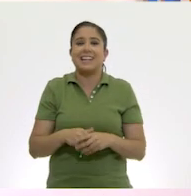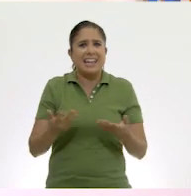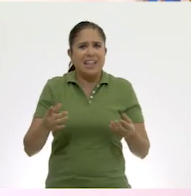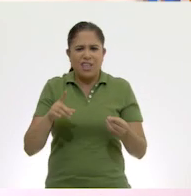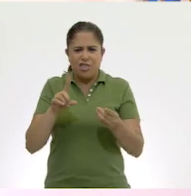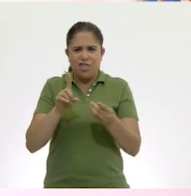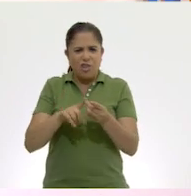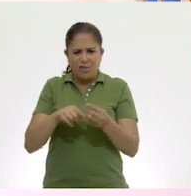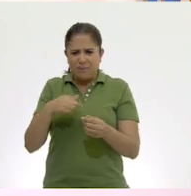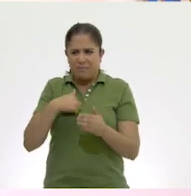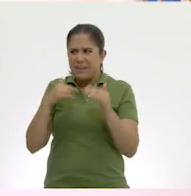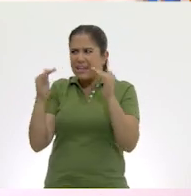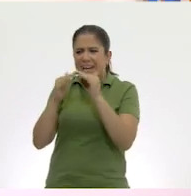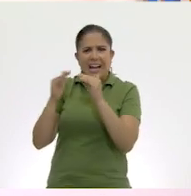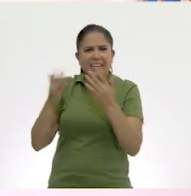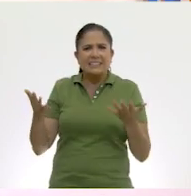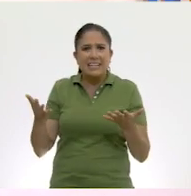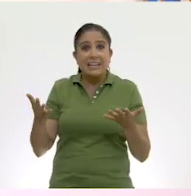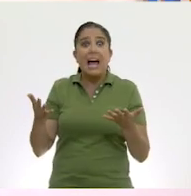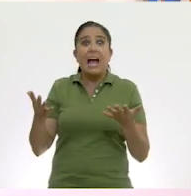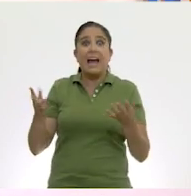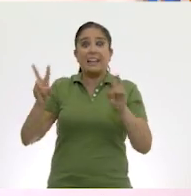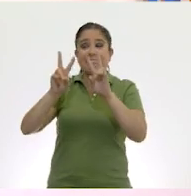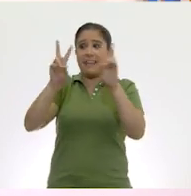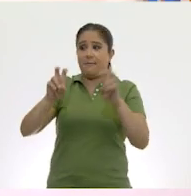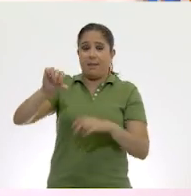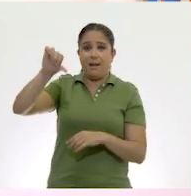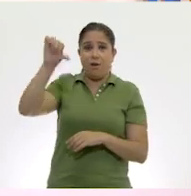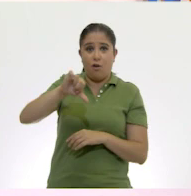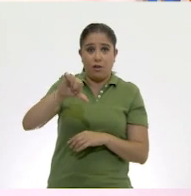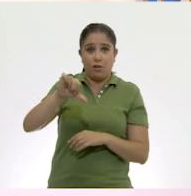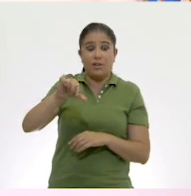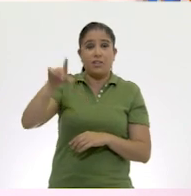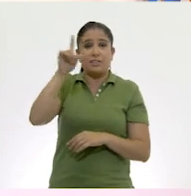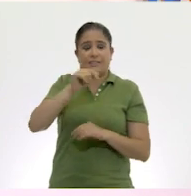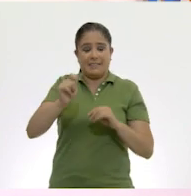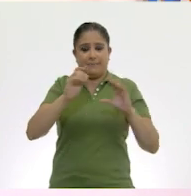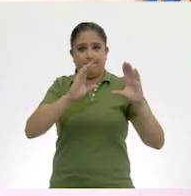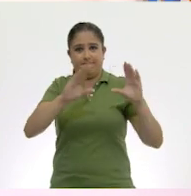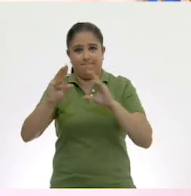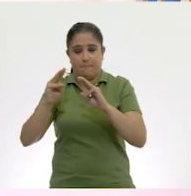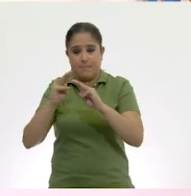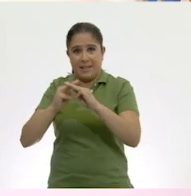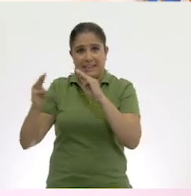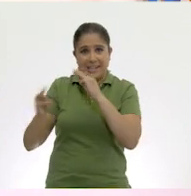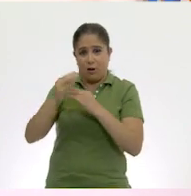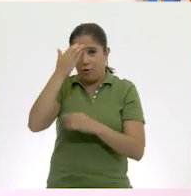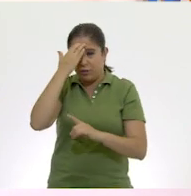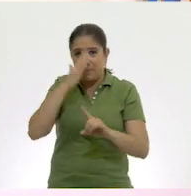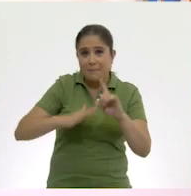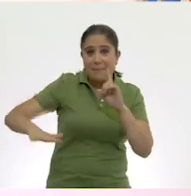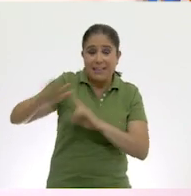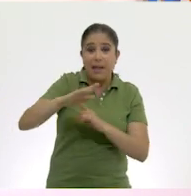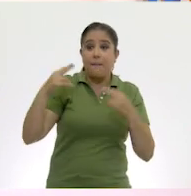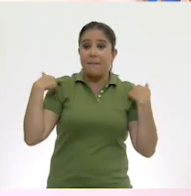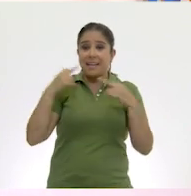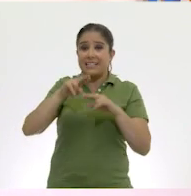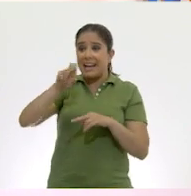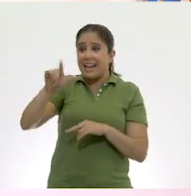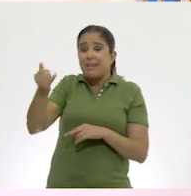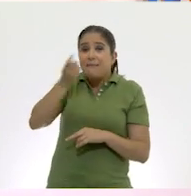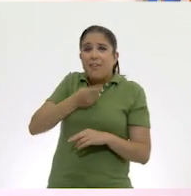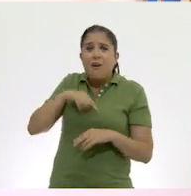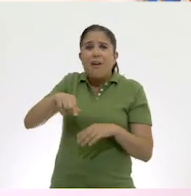dónde está mi casa este es el tema del día de hoy en nuestra asignatura de conocimiento del medio y la maestrale ni me dijo que la clase va a estar